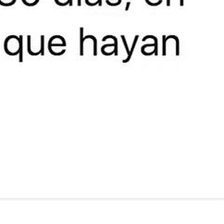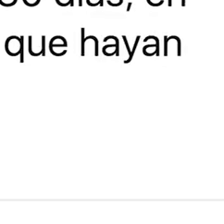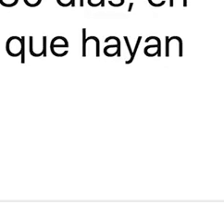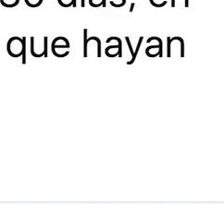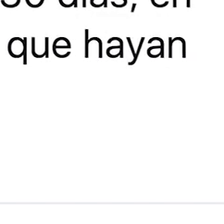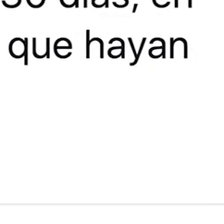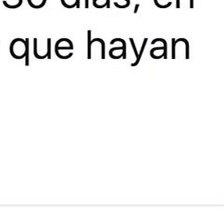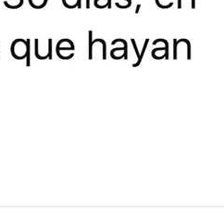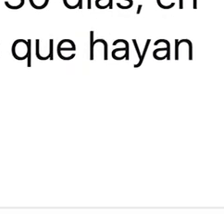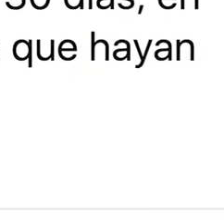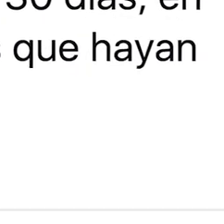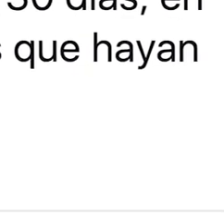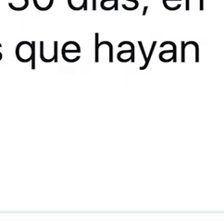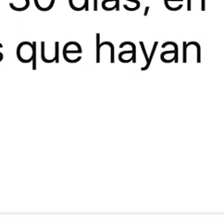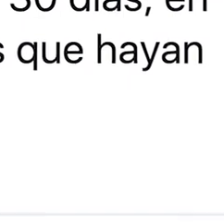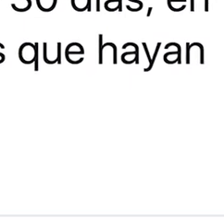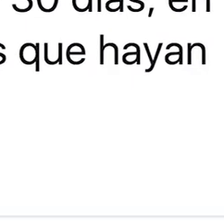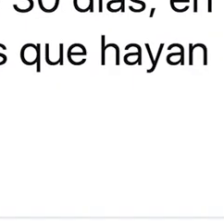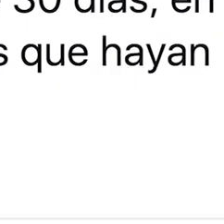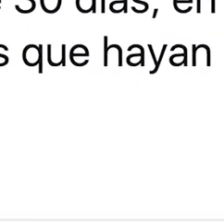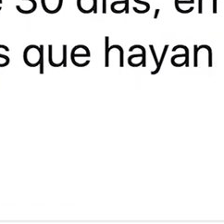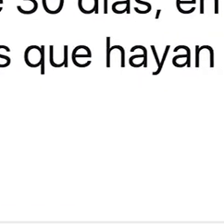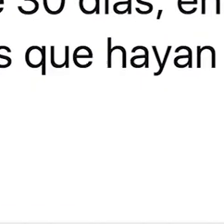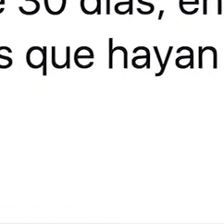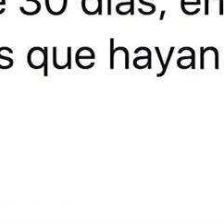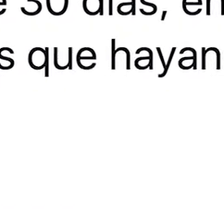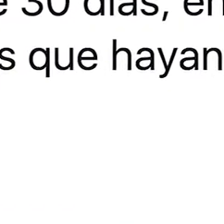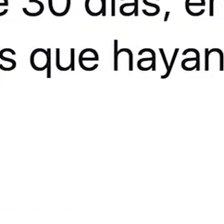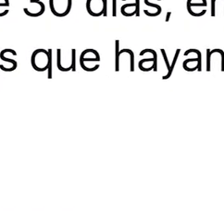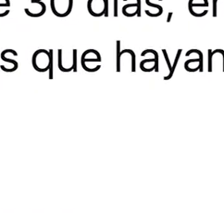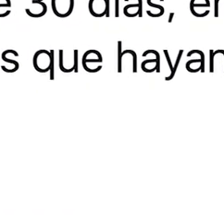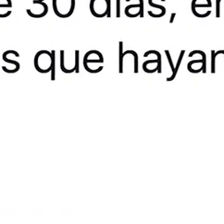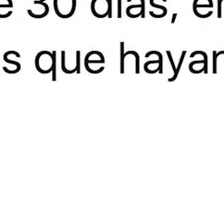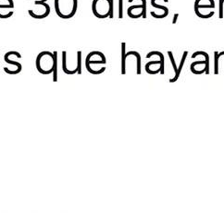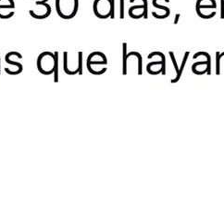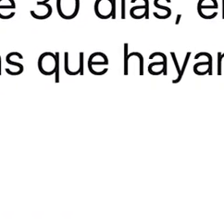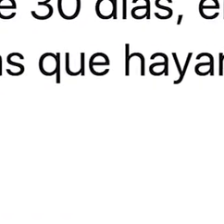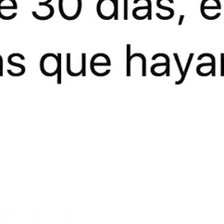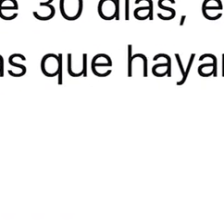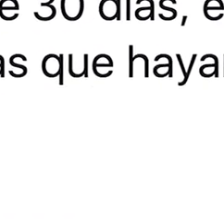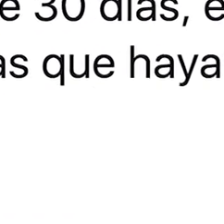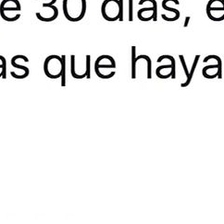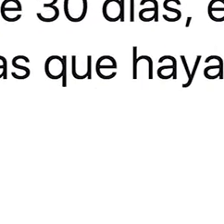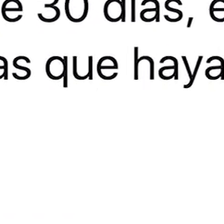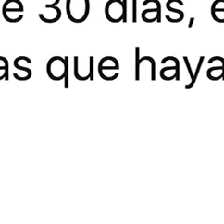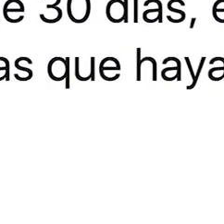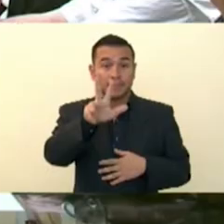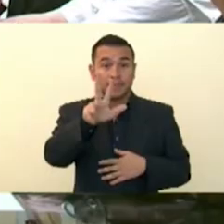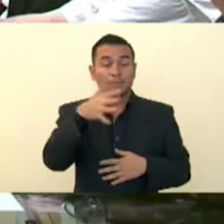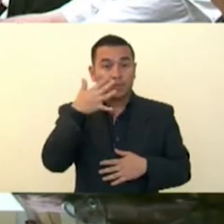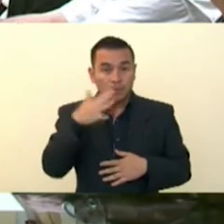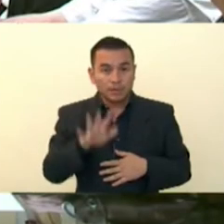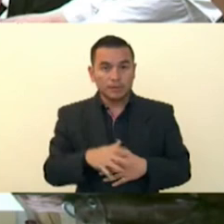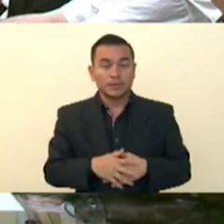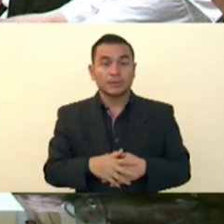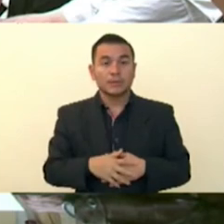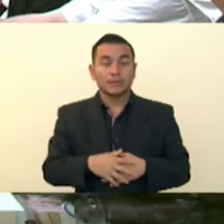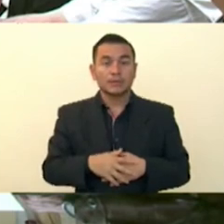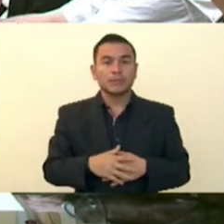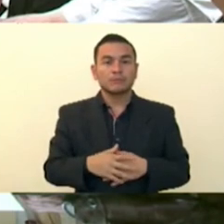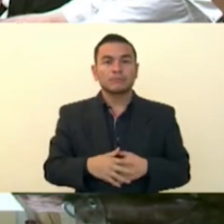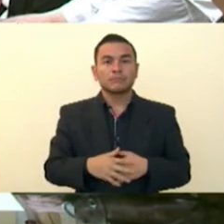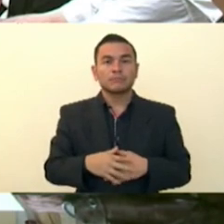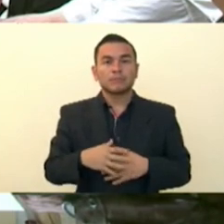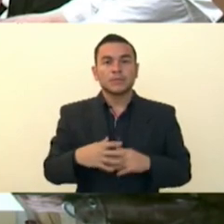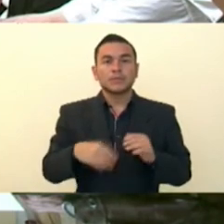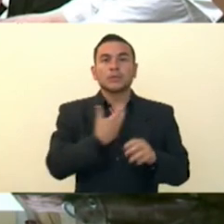instauró para prevenir contagios por coronavirus serán puestas en contención obligatoria durante 30 días. Indicó que a